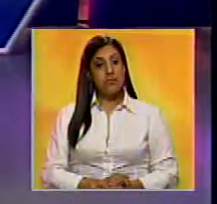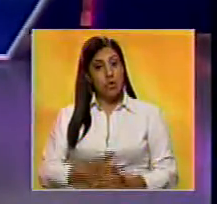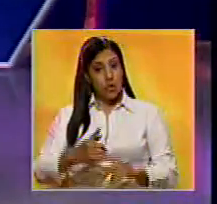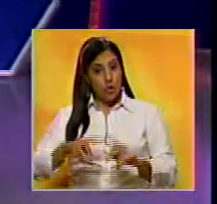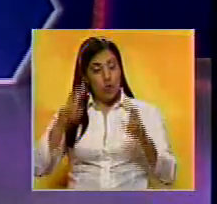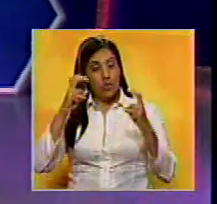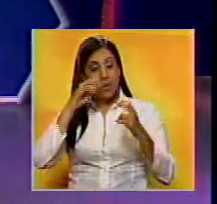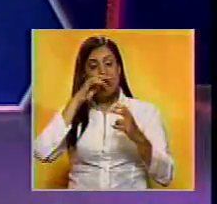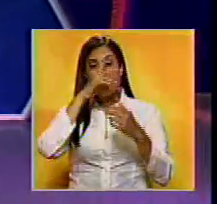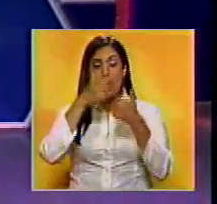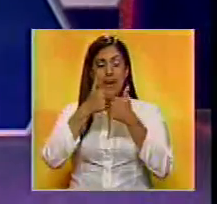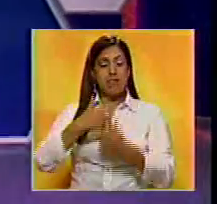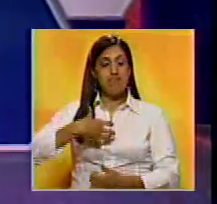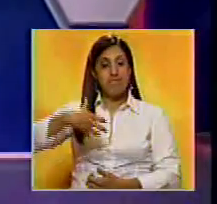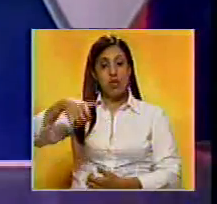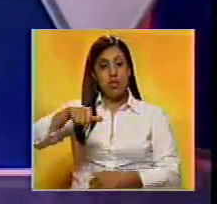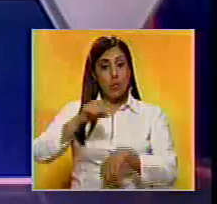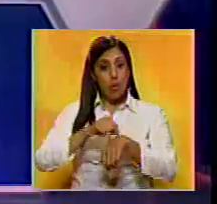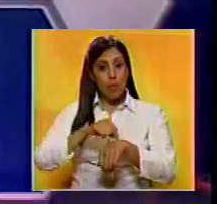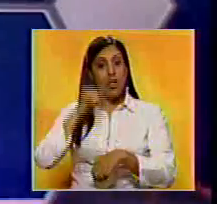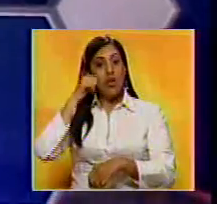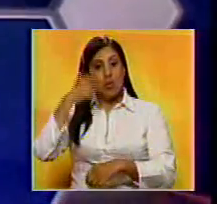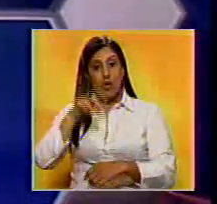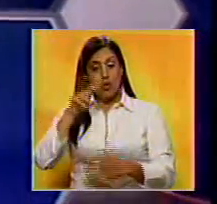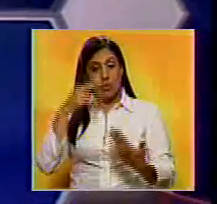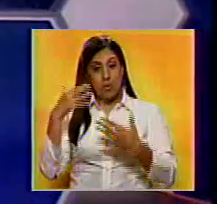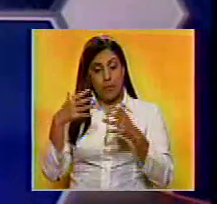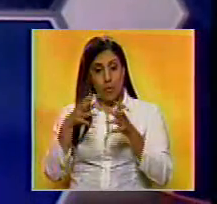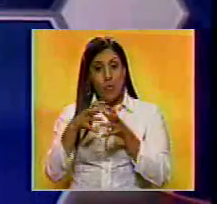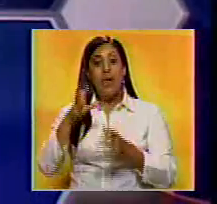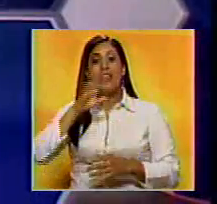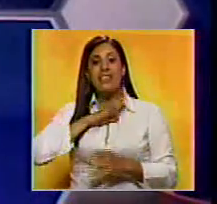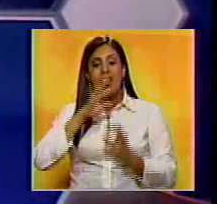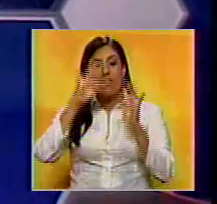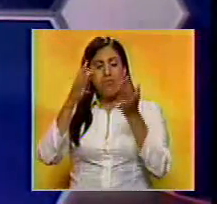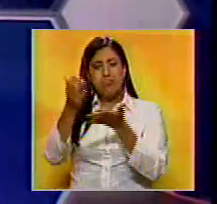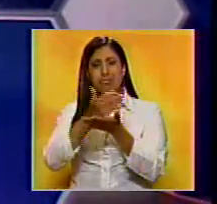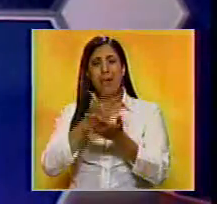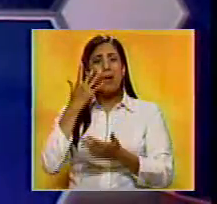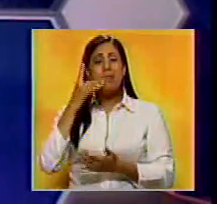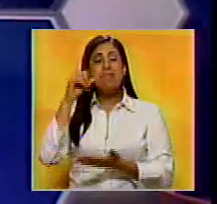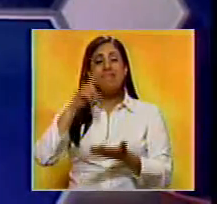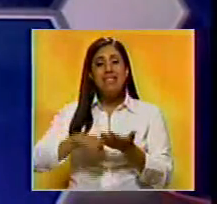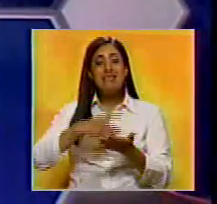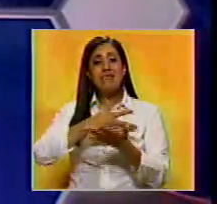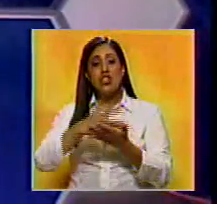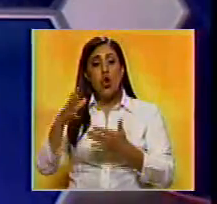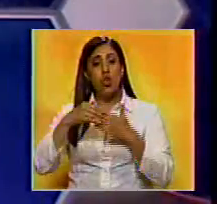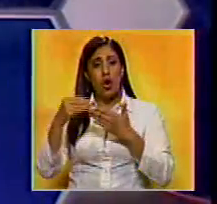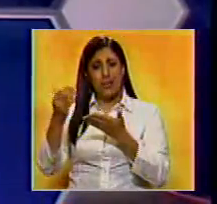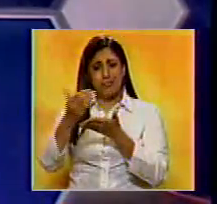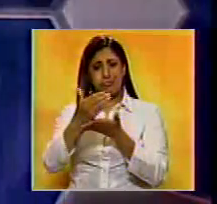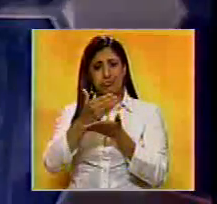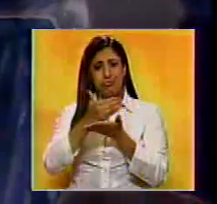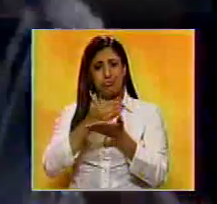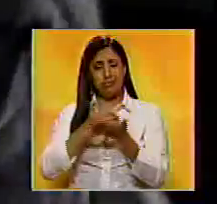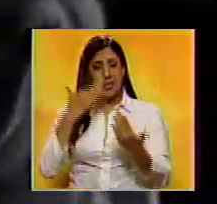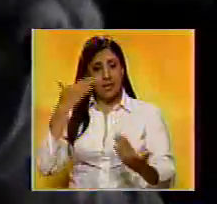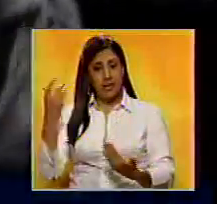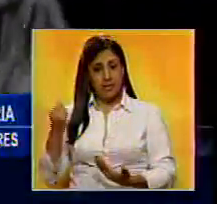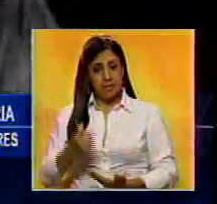cambiamos de tema con la pareja millonaria del momento billon cé y JC Ellos tienen una fortuna de más de 1000 millones de